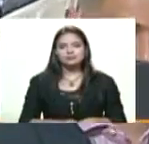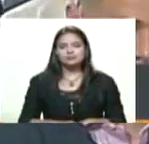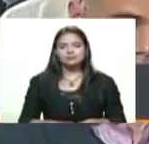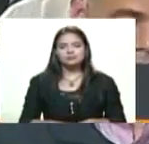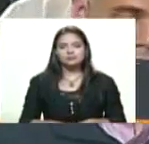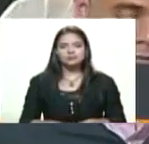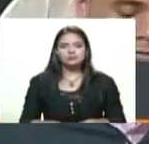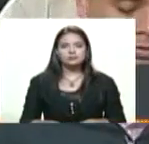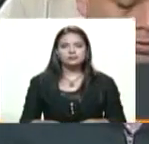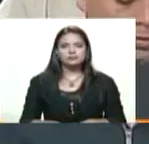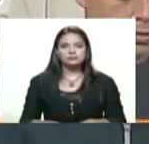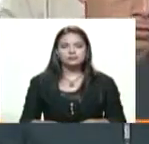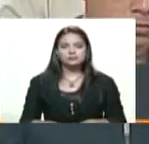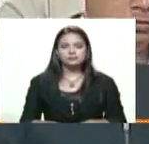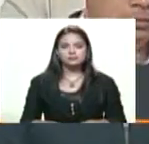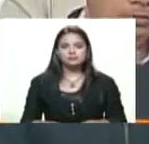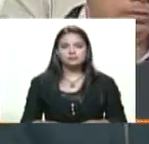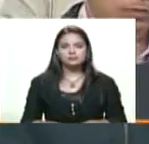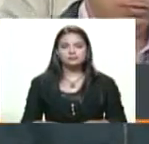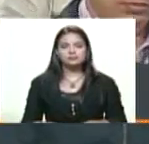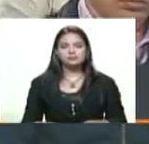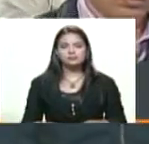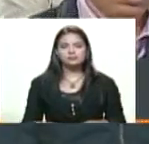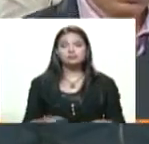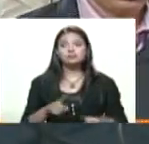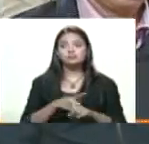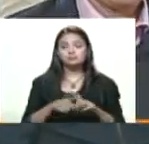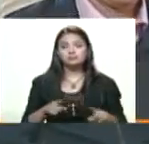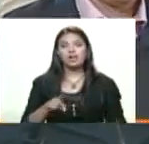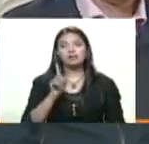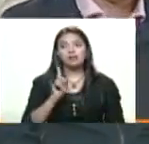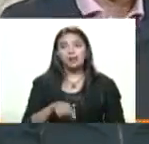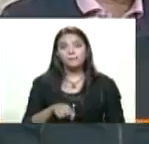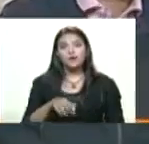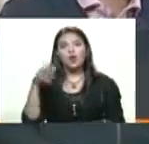fácil pero también un voto